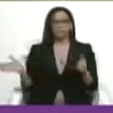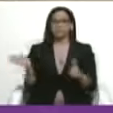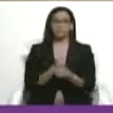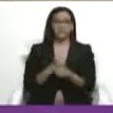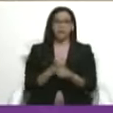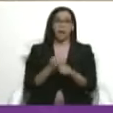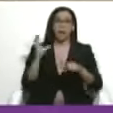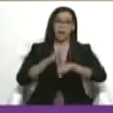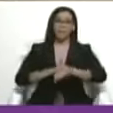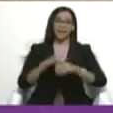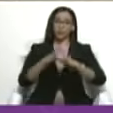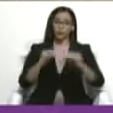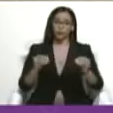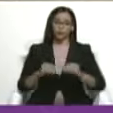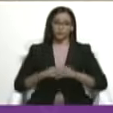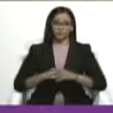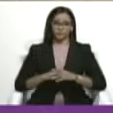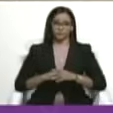a todos.